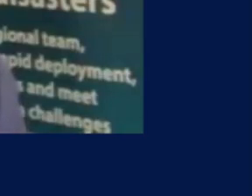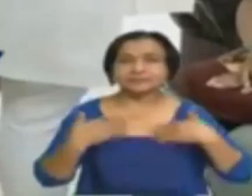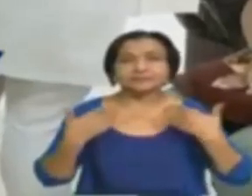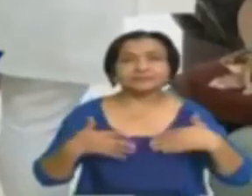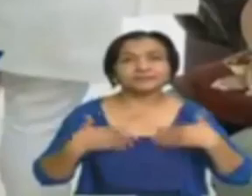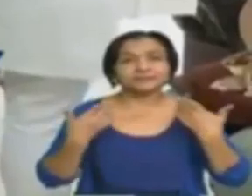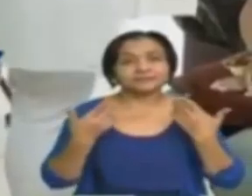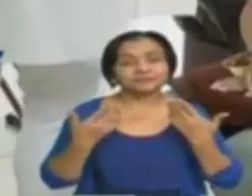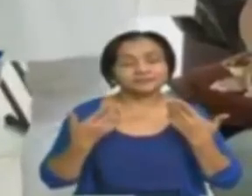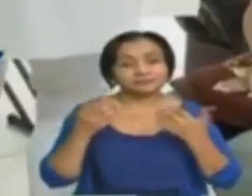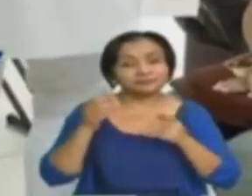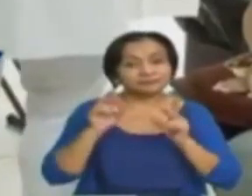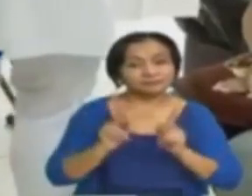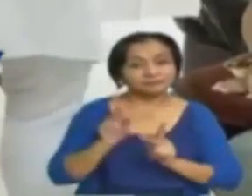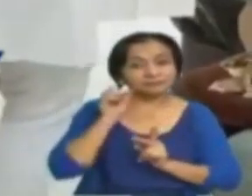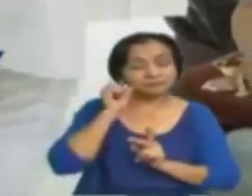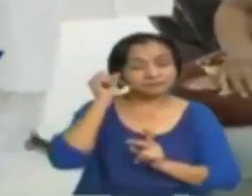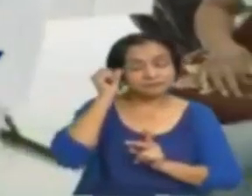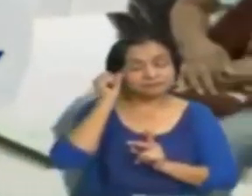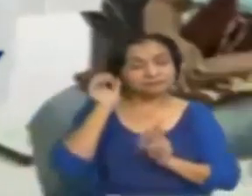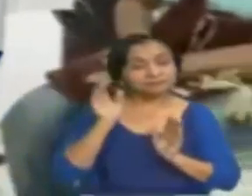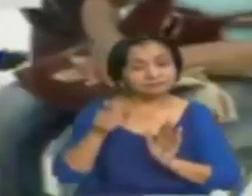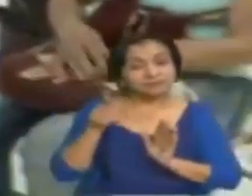población para noticias 12 gabriel a solórzano